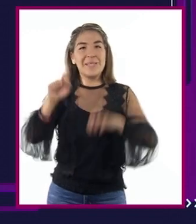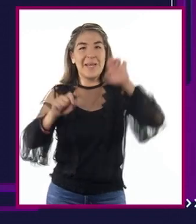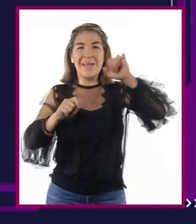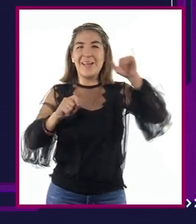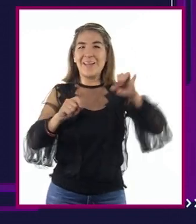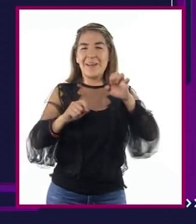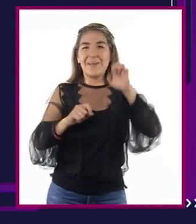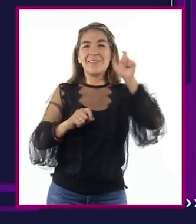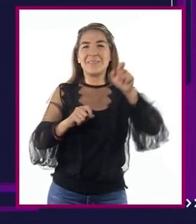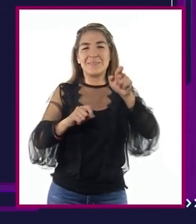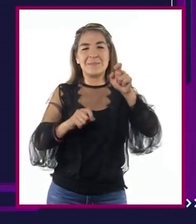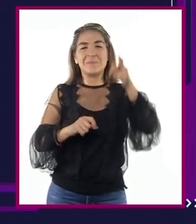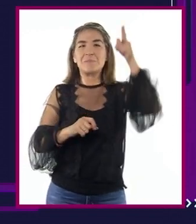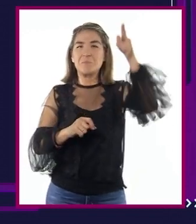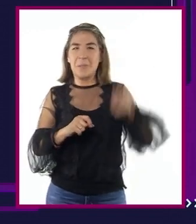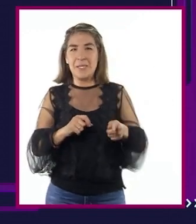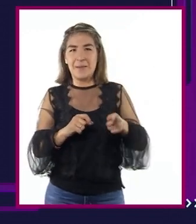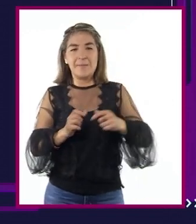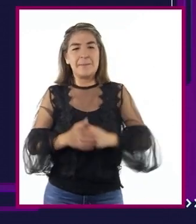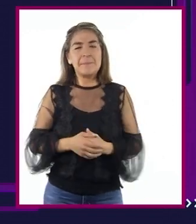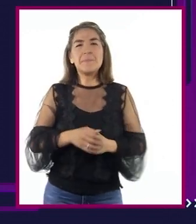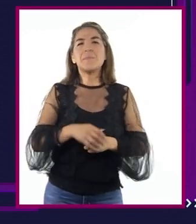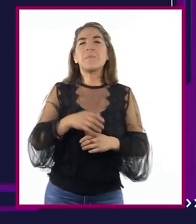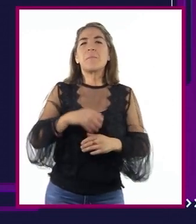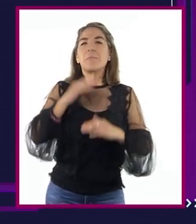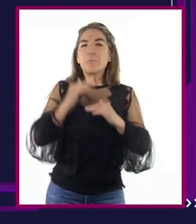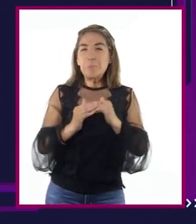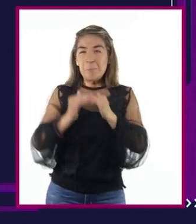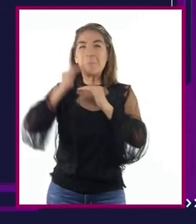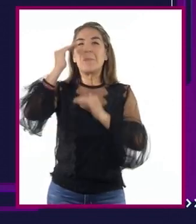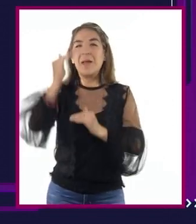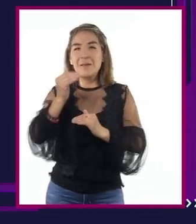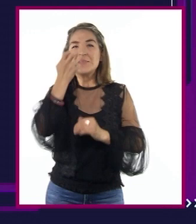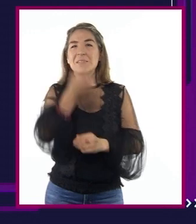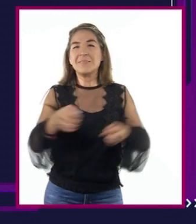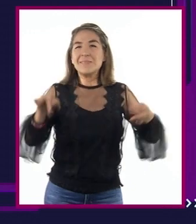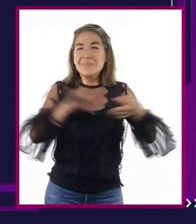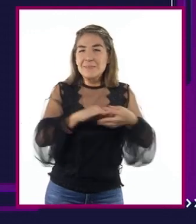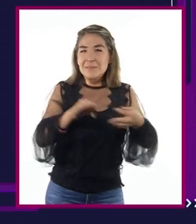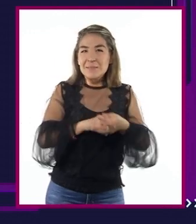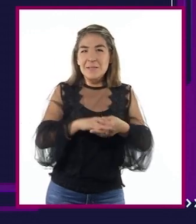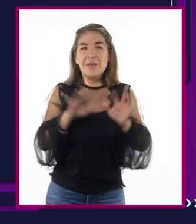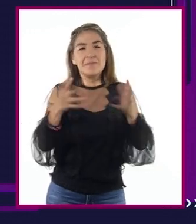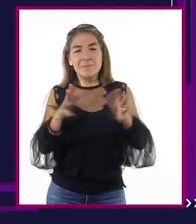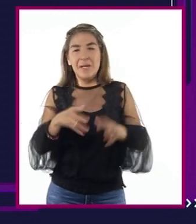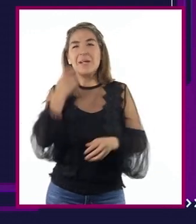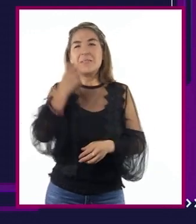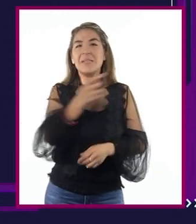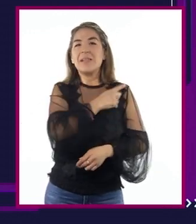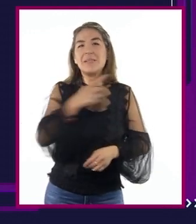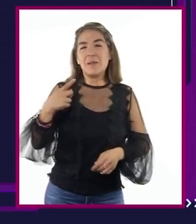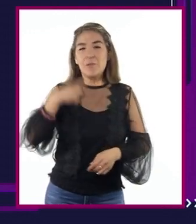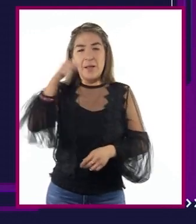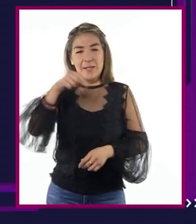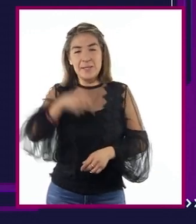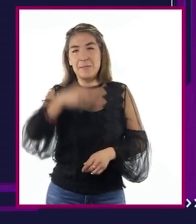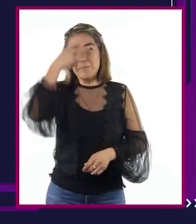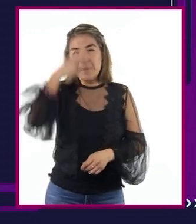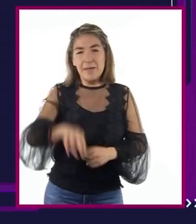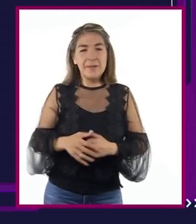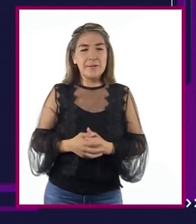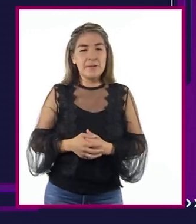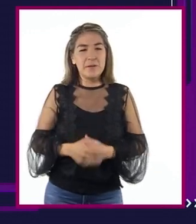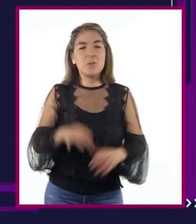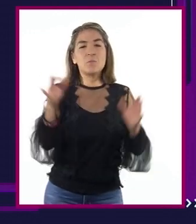vertical. ¿A cuánto asciende aproximadamente la deuda pública de nuestro país? Dado